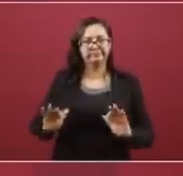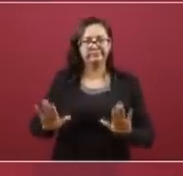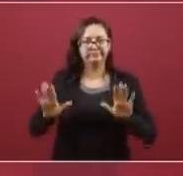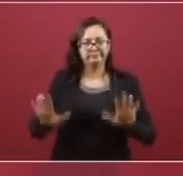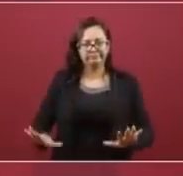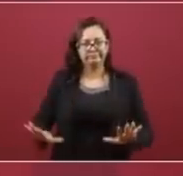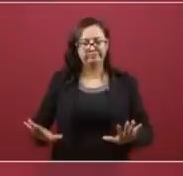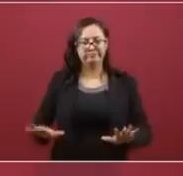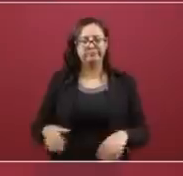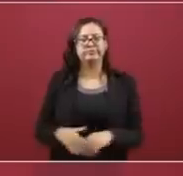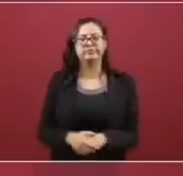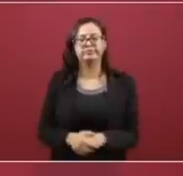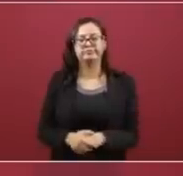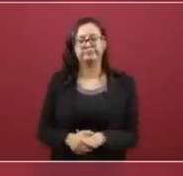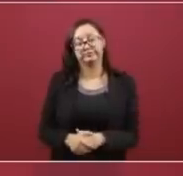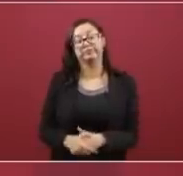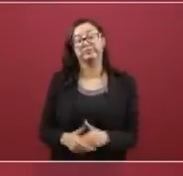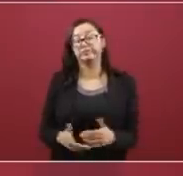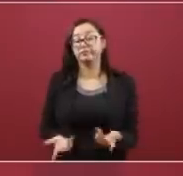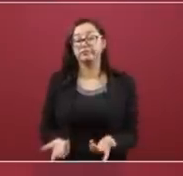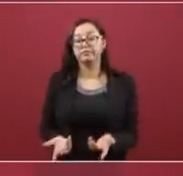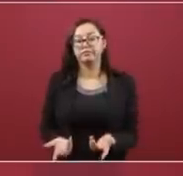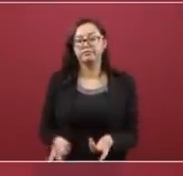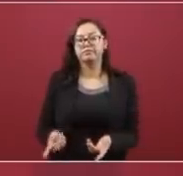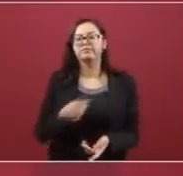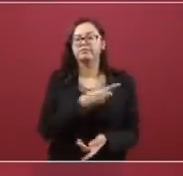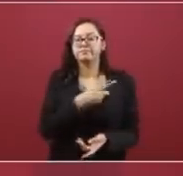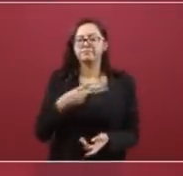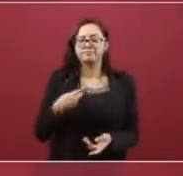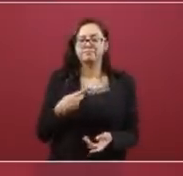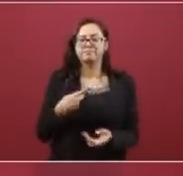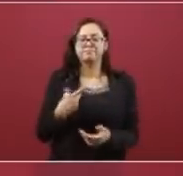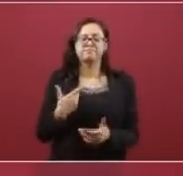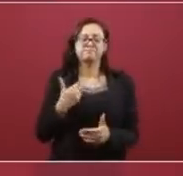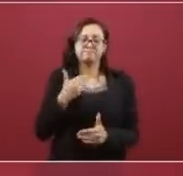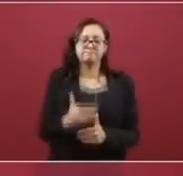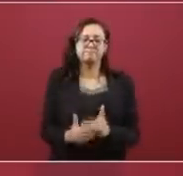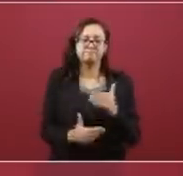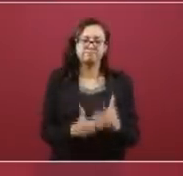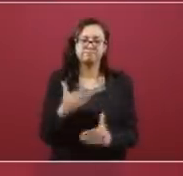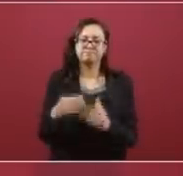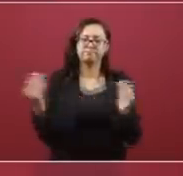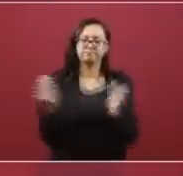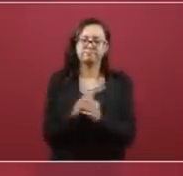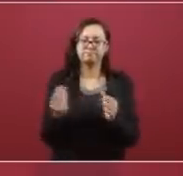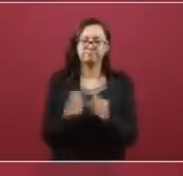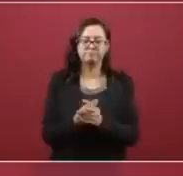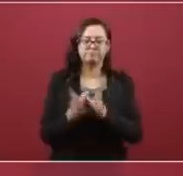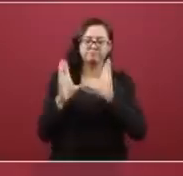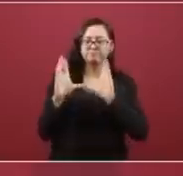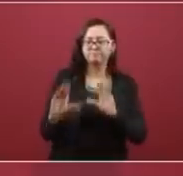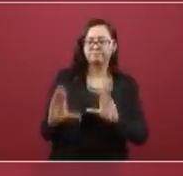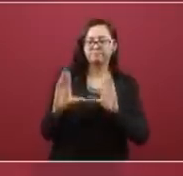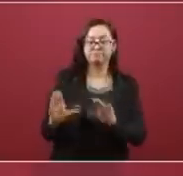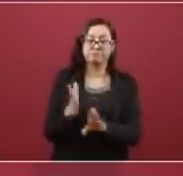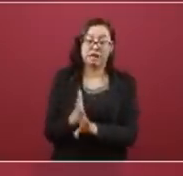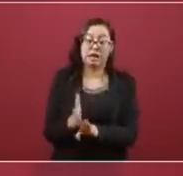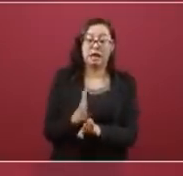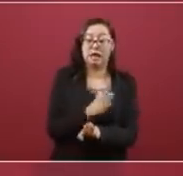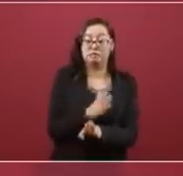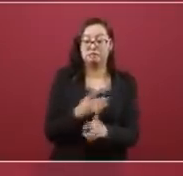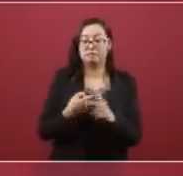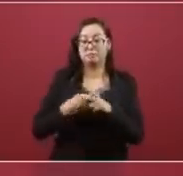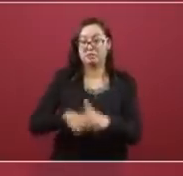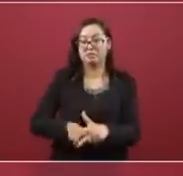Tiene que haber eh un proceso de formación, de capacitación previo